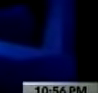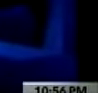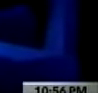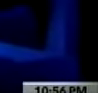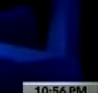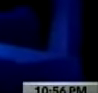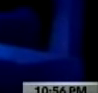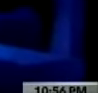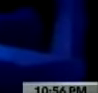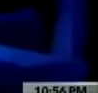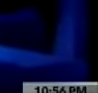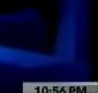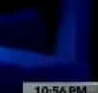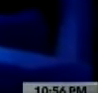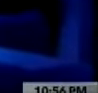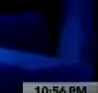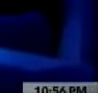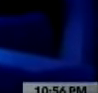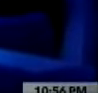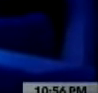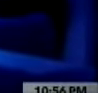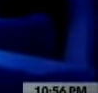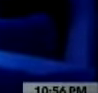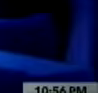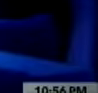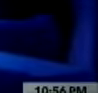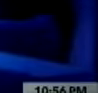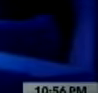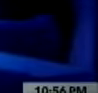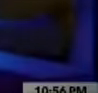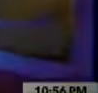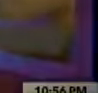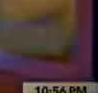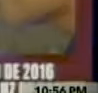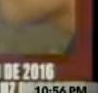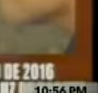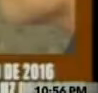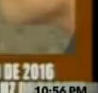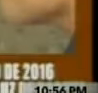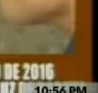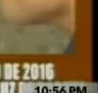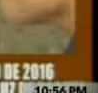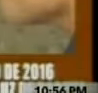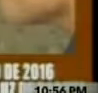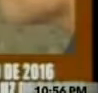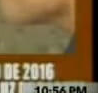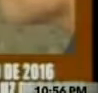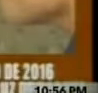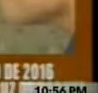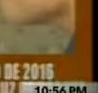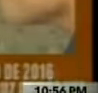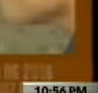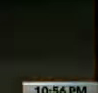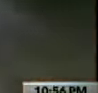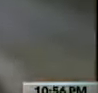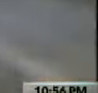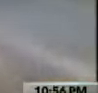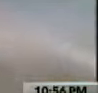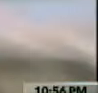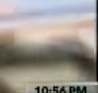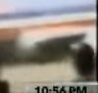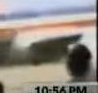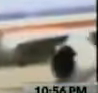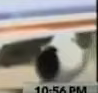rostro. Esto va a durar probablemente unos días. Yo quiero regresar el día jueves.